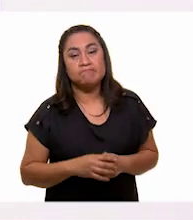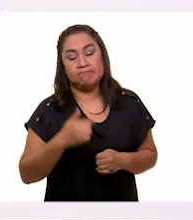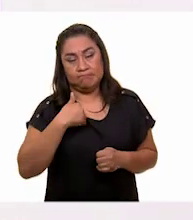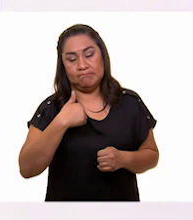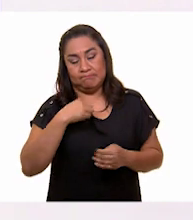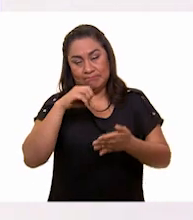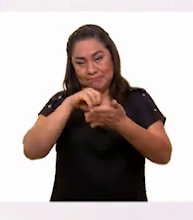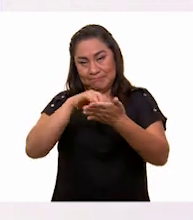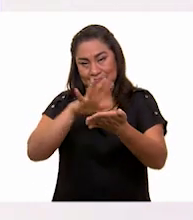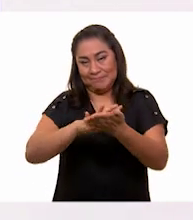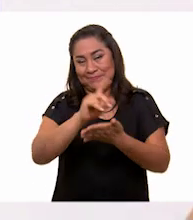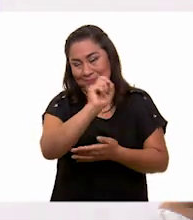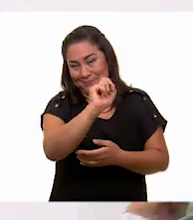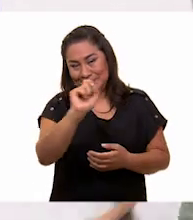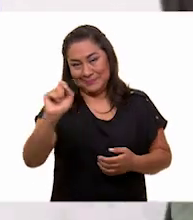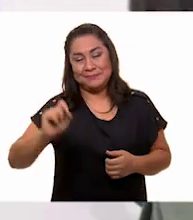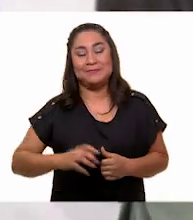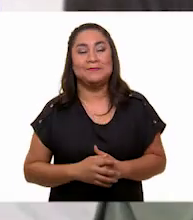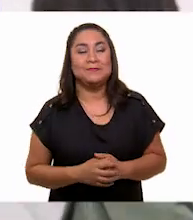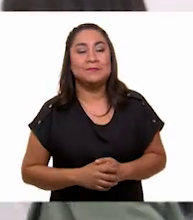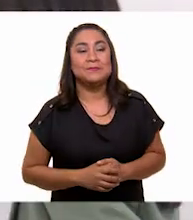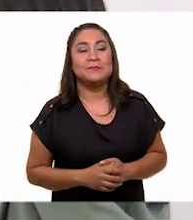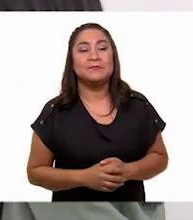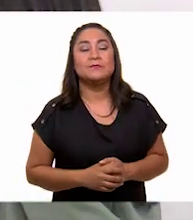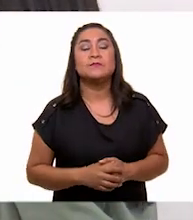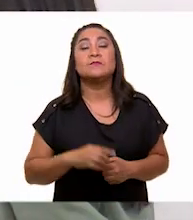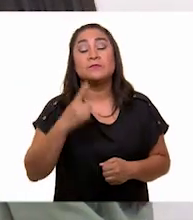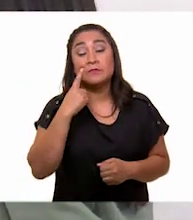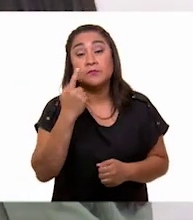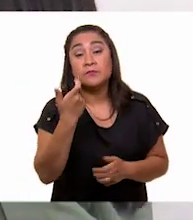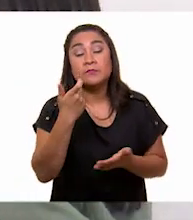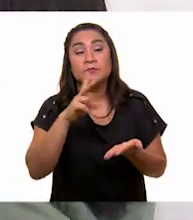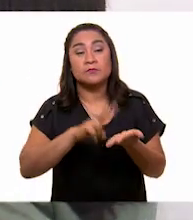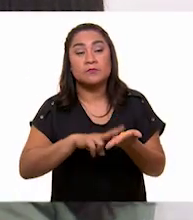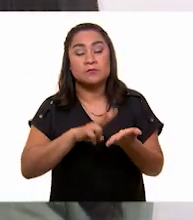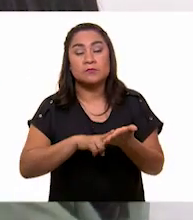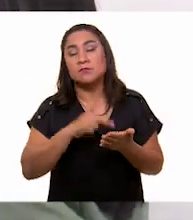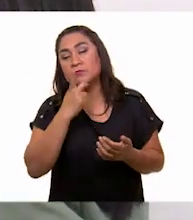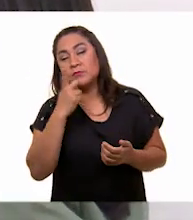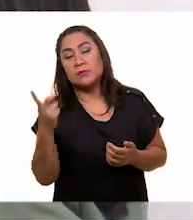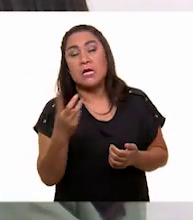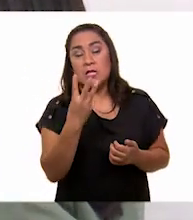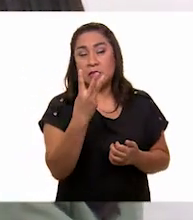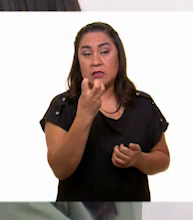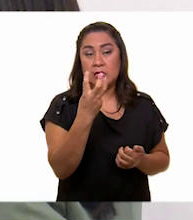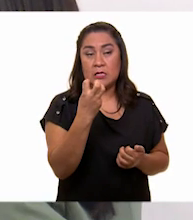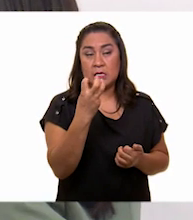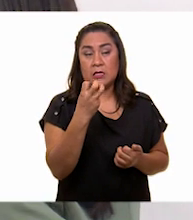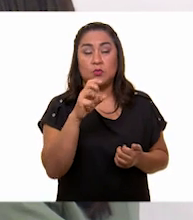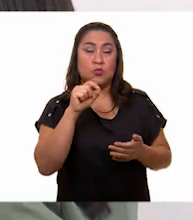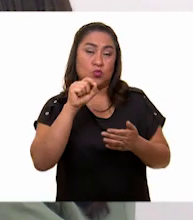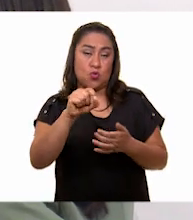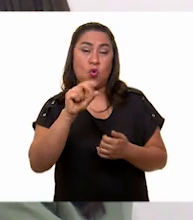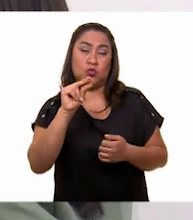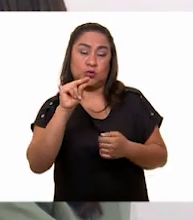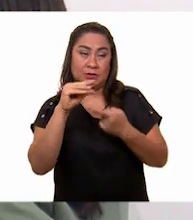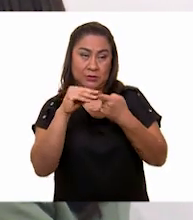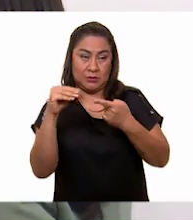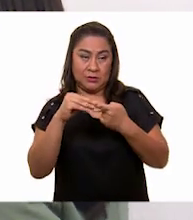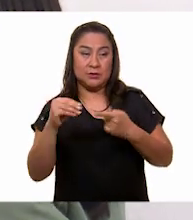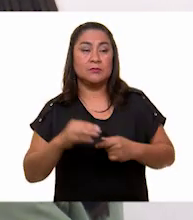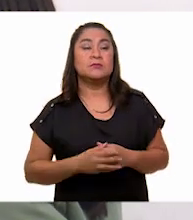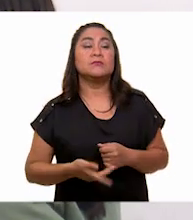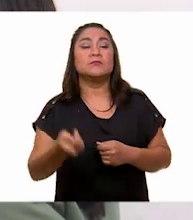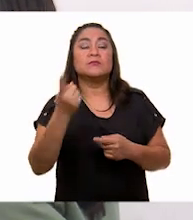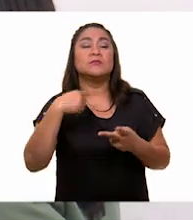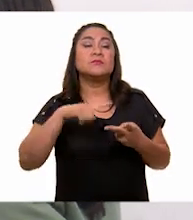resultados en la tabla. Y entonces voy a registrar que este era de 3 pesos con 80 centavos